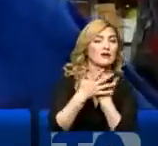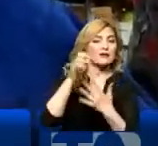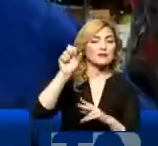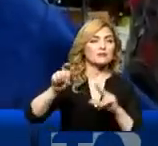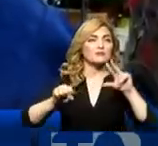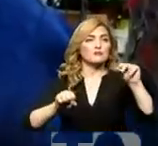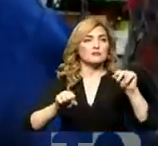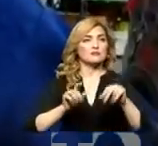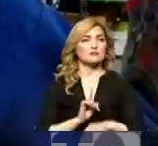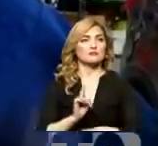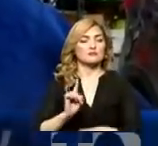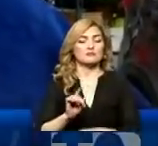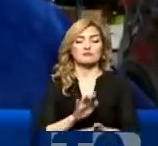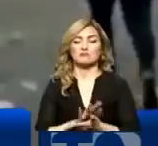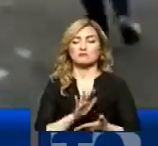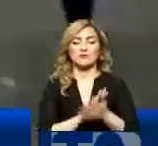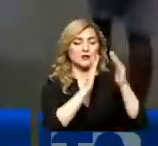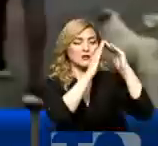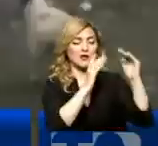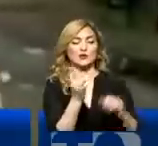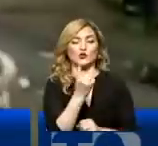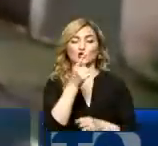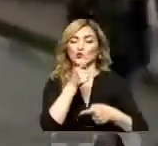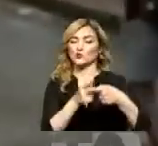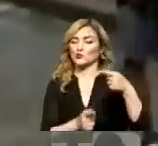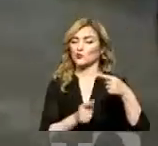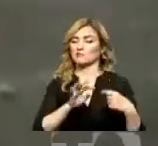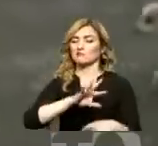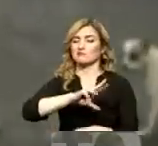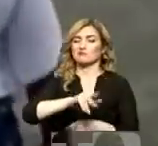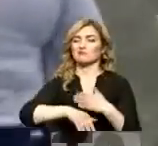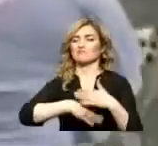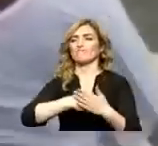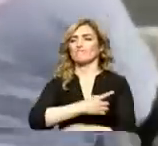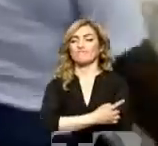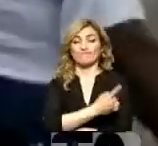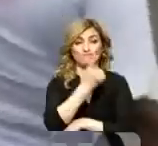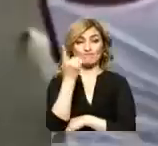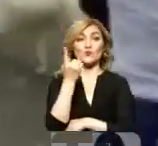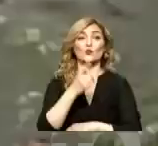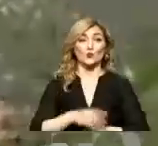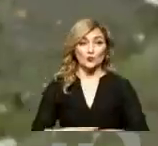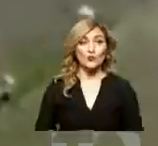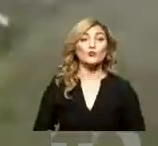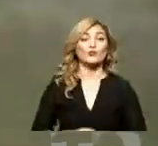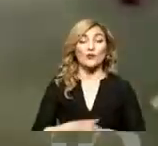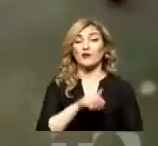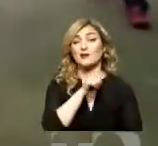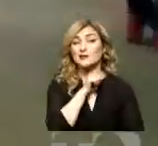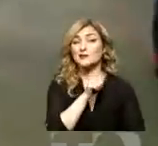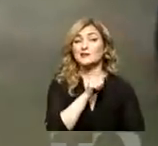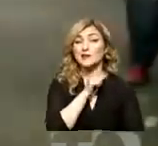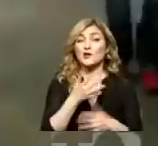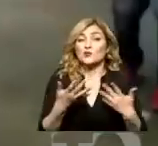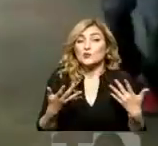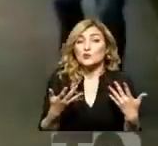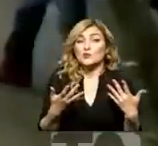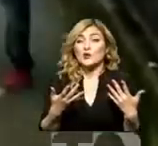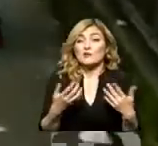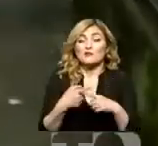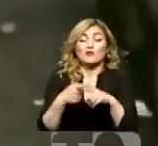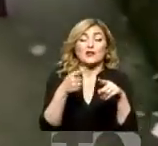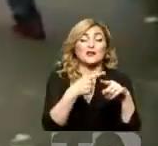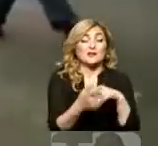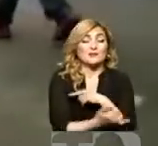se puede salir tranquila, no se puede dejar a casa solo. Dicen que los robos es un tema de todos los días y saben que la delincuencia no tiene